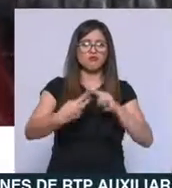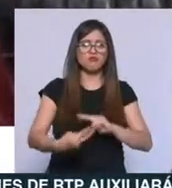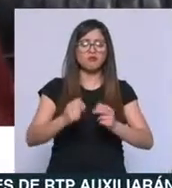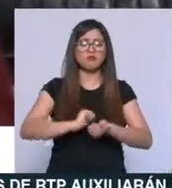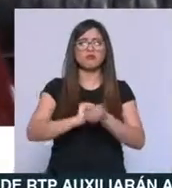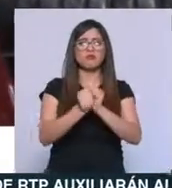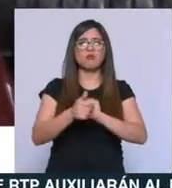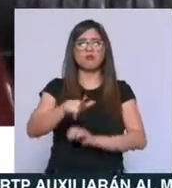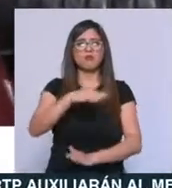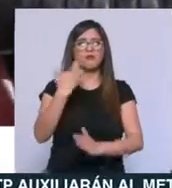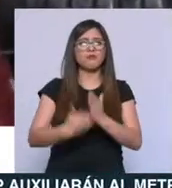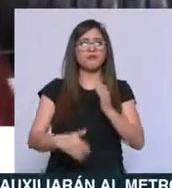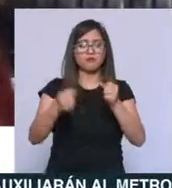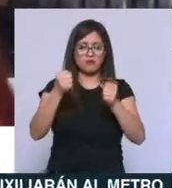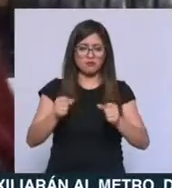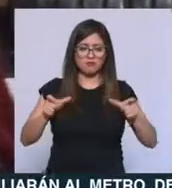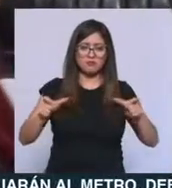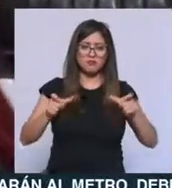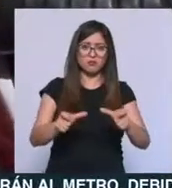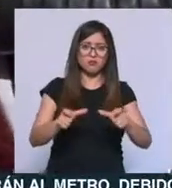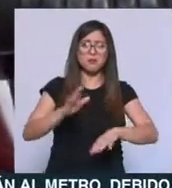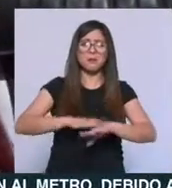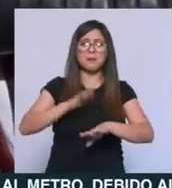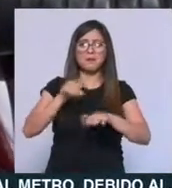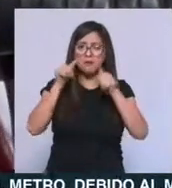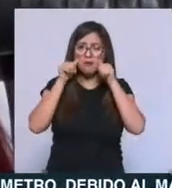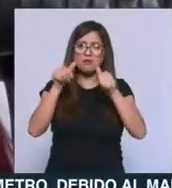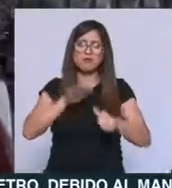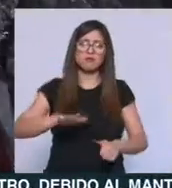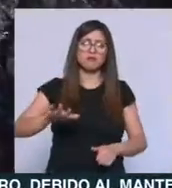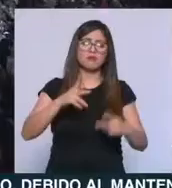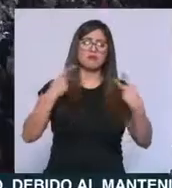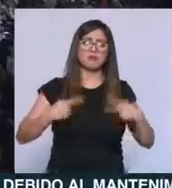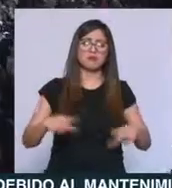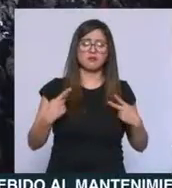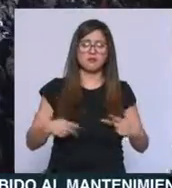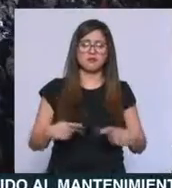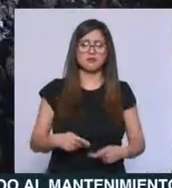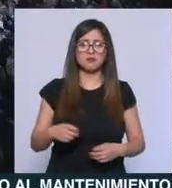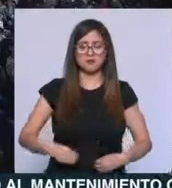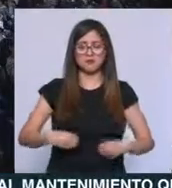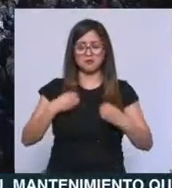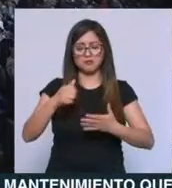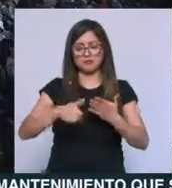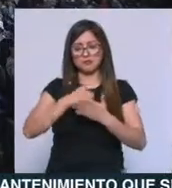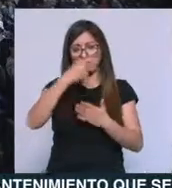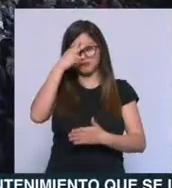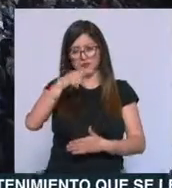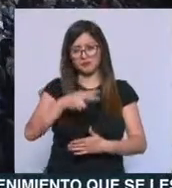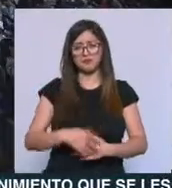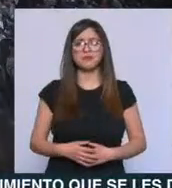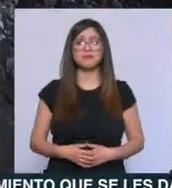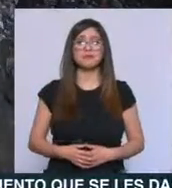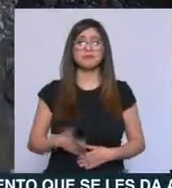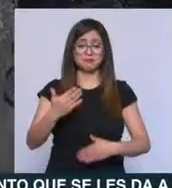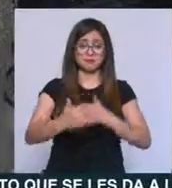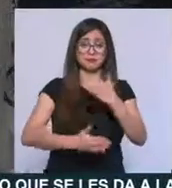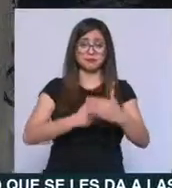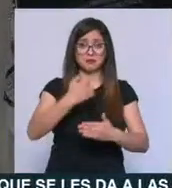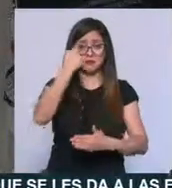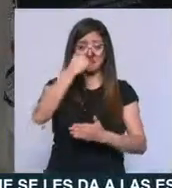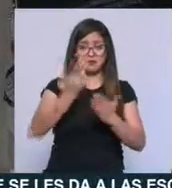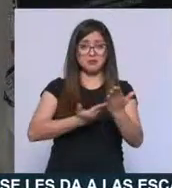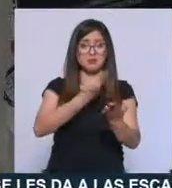esta inseguridad y dar mayor certidumbre a la ciudadanía. La percepción de avance en las políticas públicas para